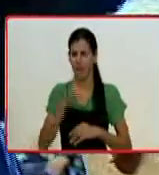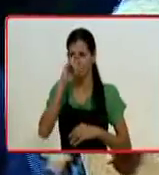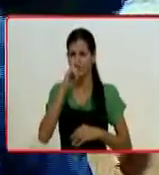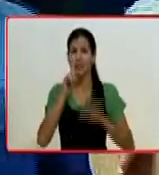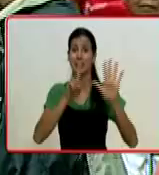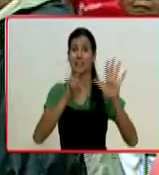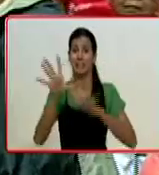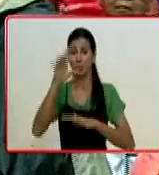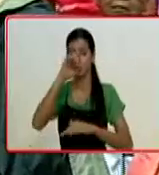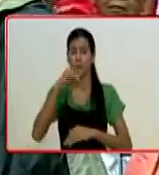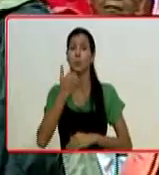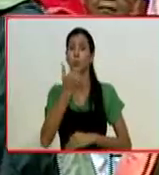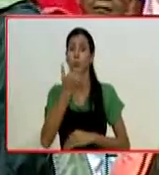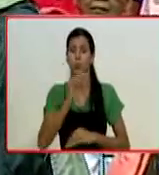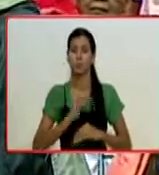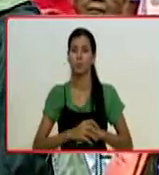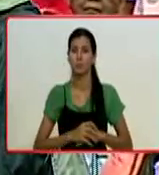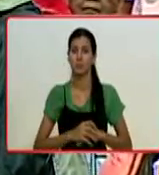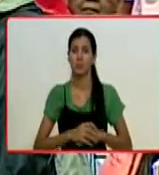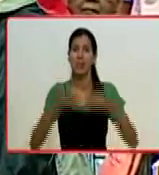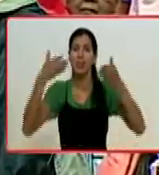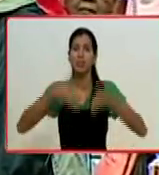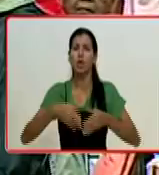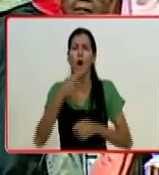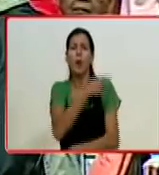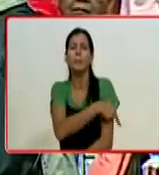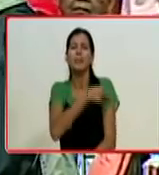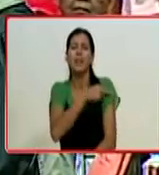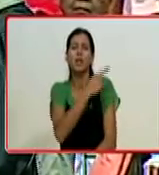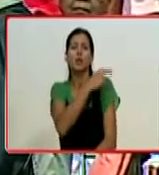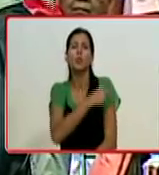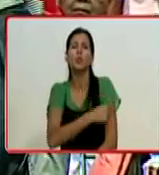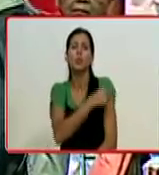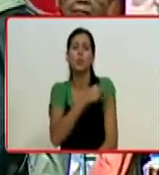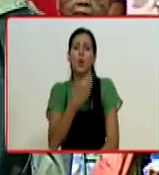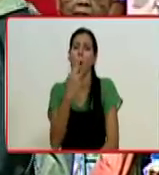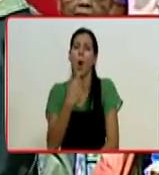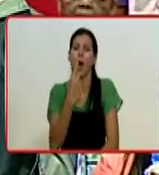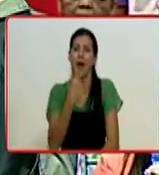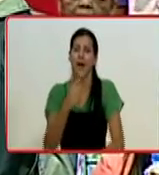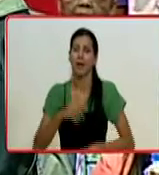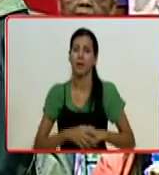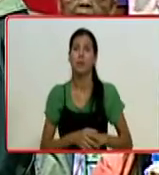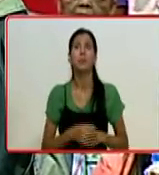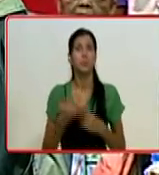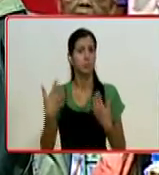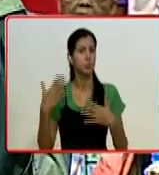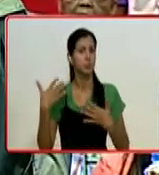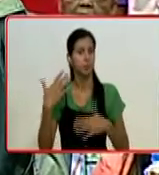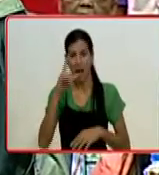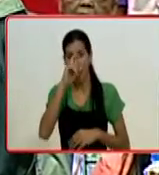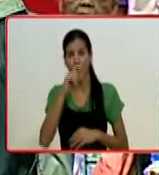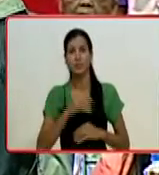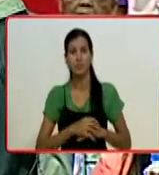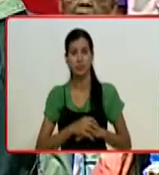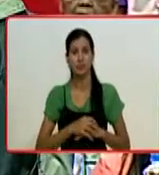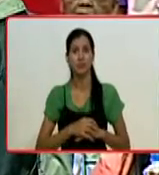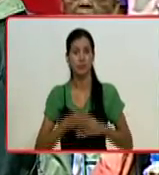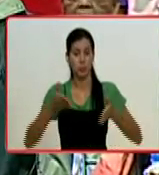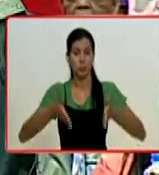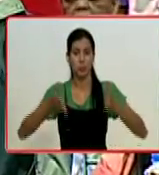65 años. En la Cruz Roja nació. ¿Eh? La Cruz Roja tiene varios años. Sí. Es una